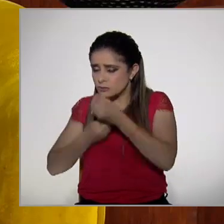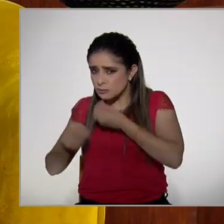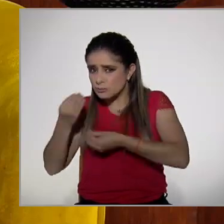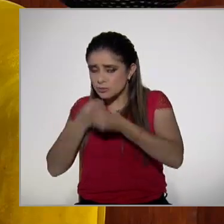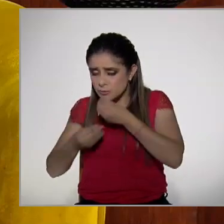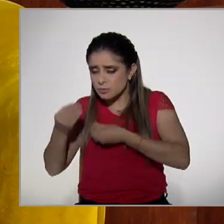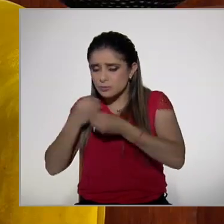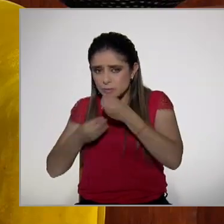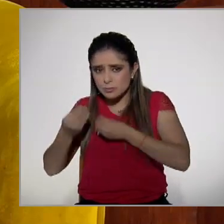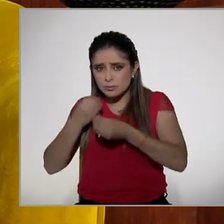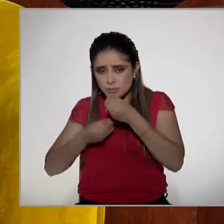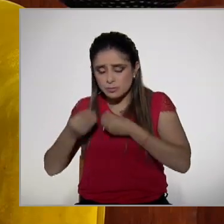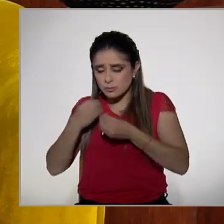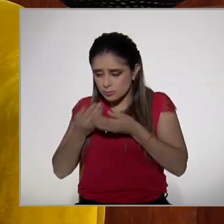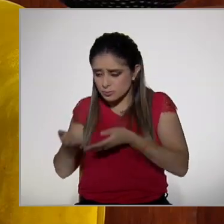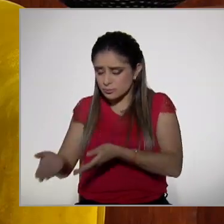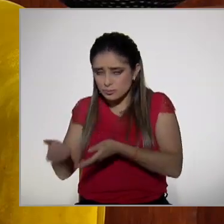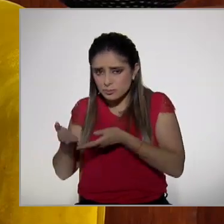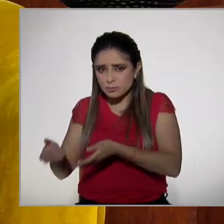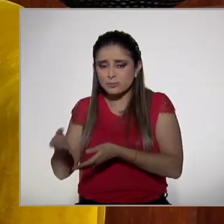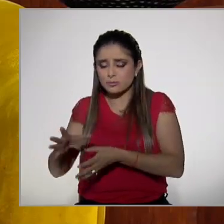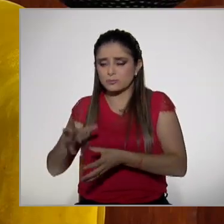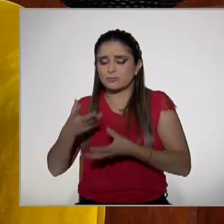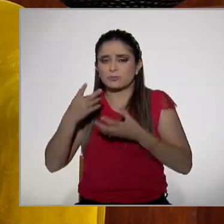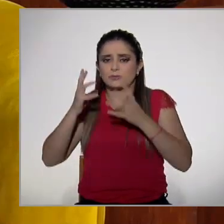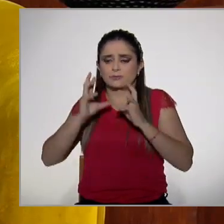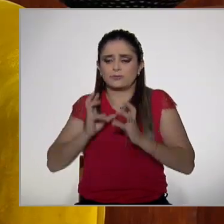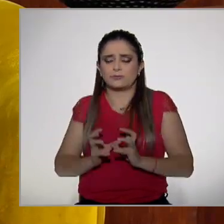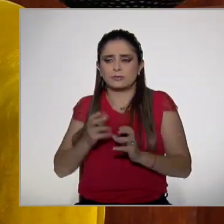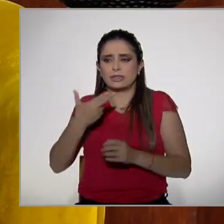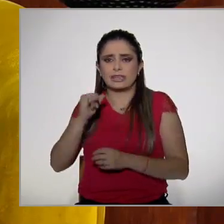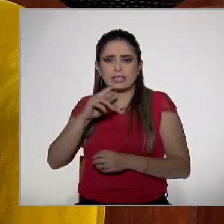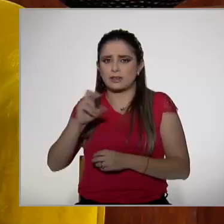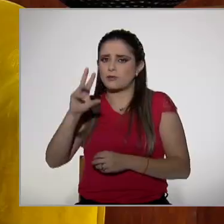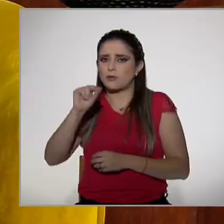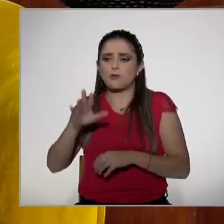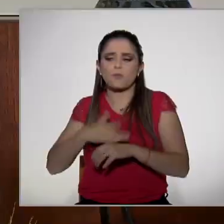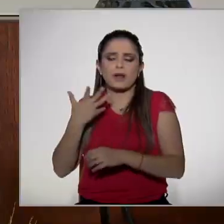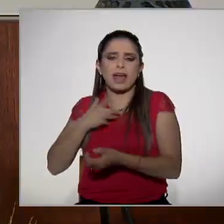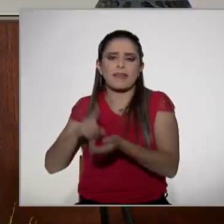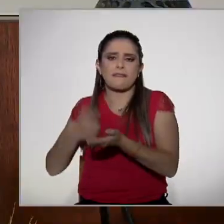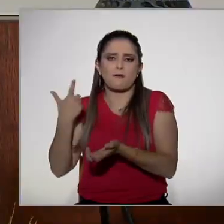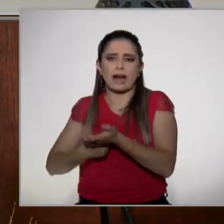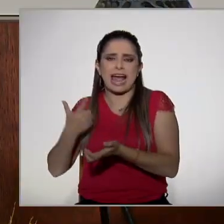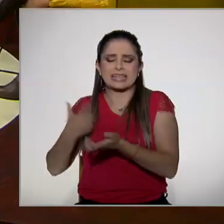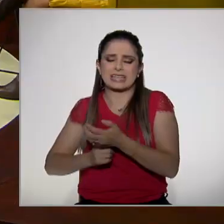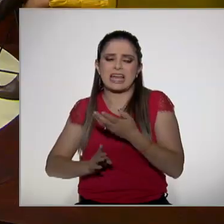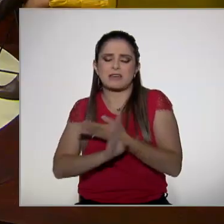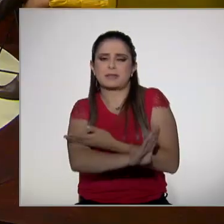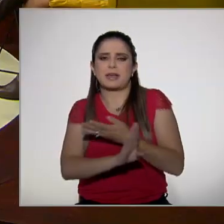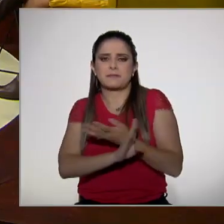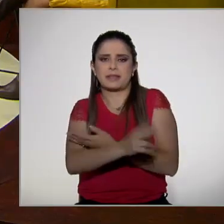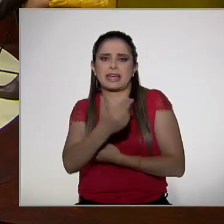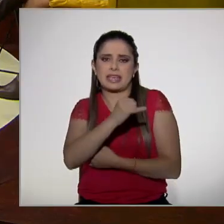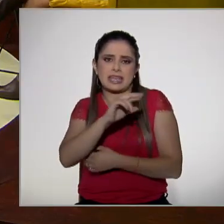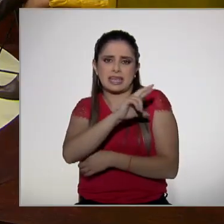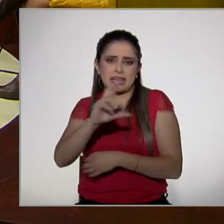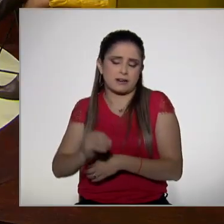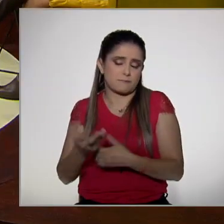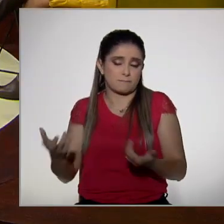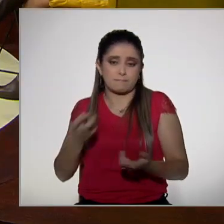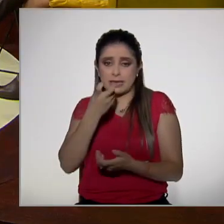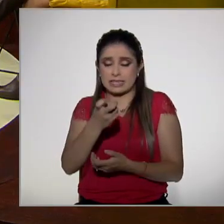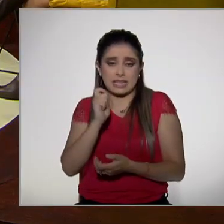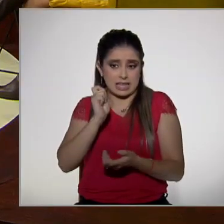quedar es decir lo va a tapar y eso hace que el hierro no se absorba con la economía o sea